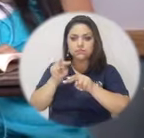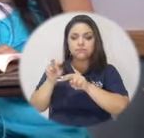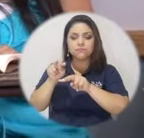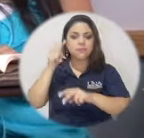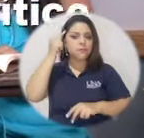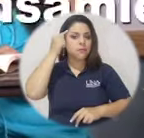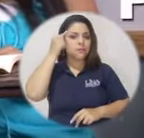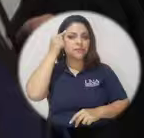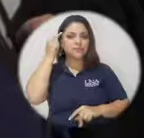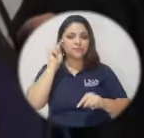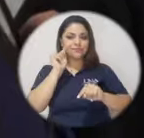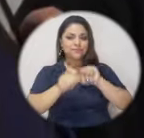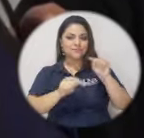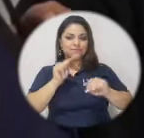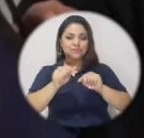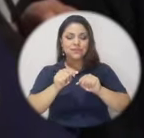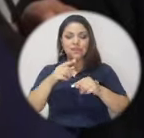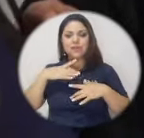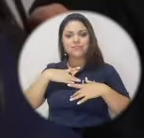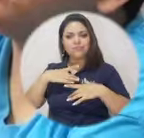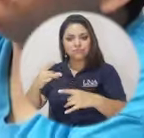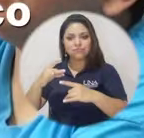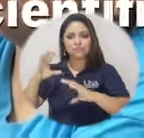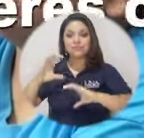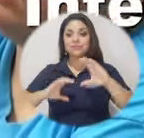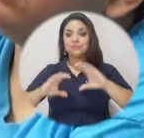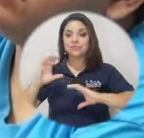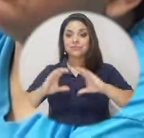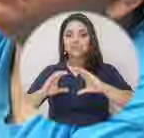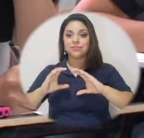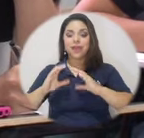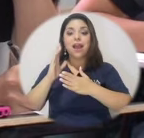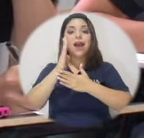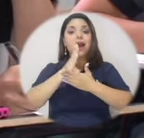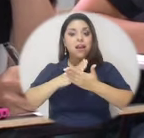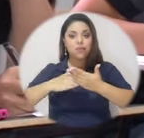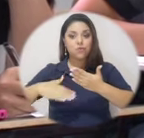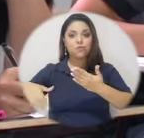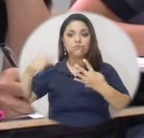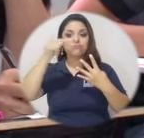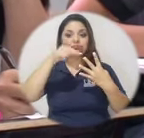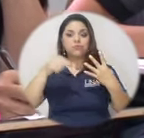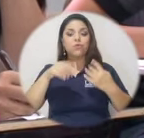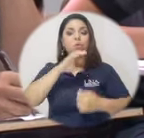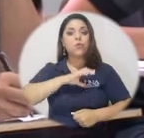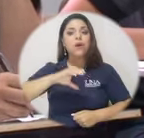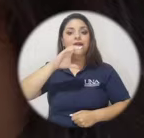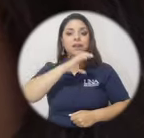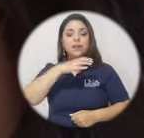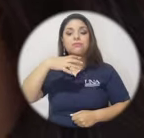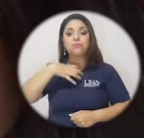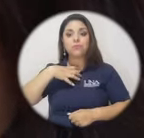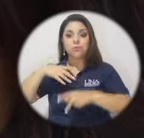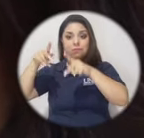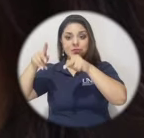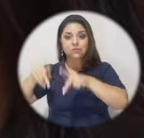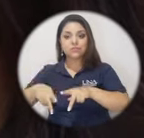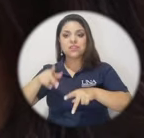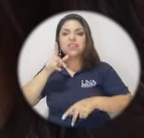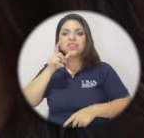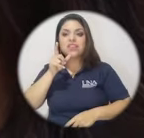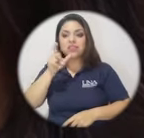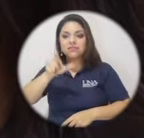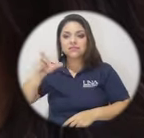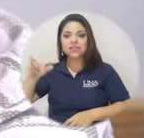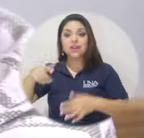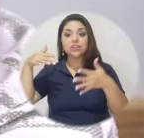observación, pensamiento crítico, interés científico. Son algunas de las cualidades que caracterizan a las personas que